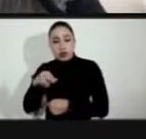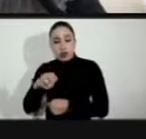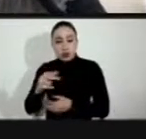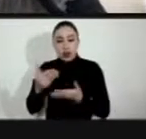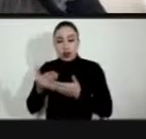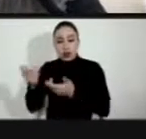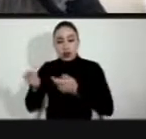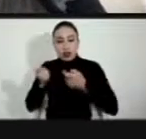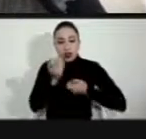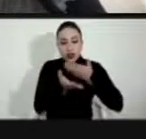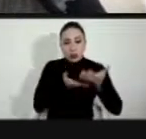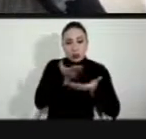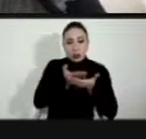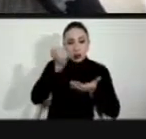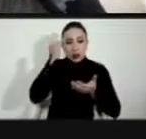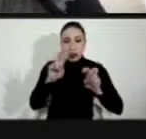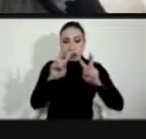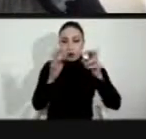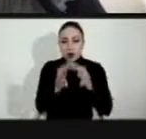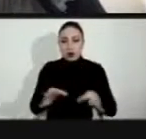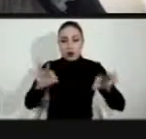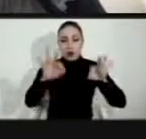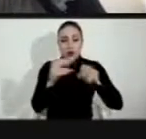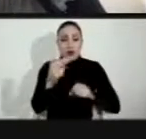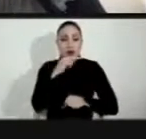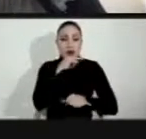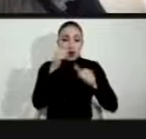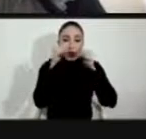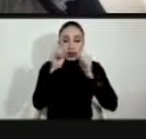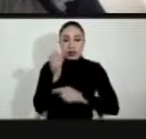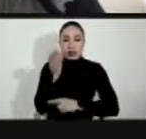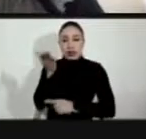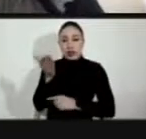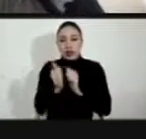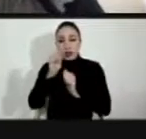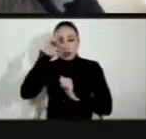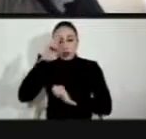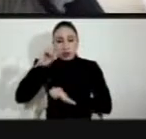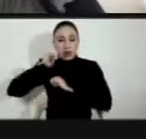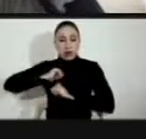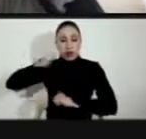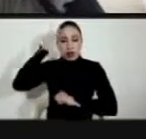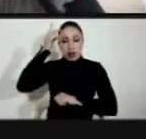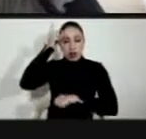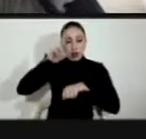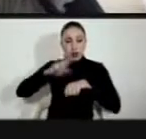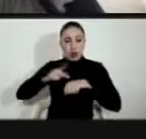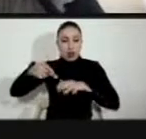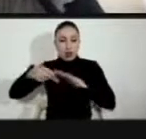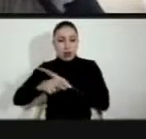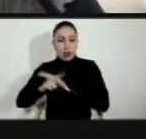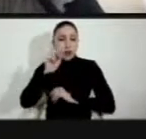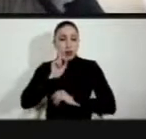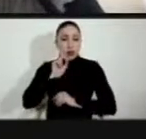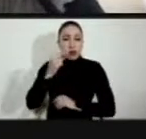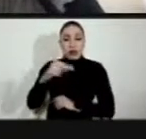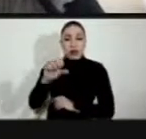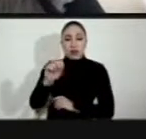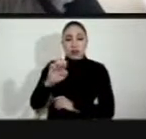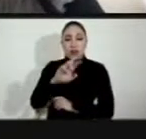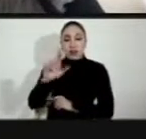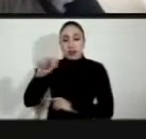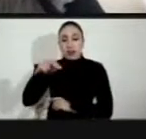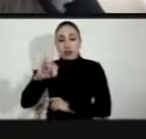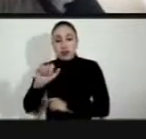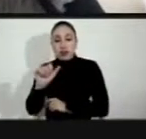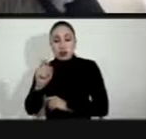exhorta a la doctora Florencia Serranía Soto, directora general del Sistema de Transporte Colectivo Metro, para que en el ámbito de sus atribuciones y en coordinación con las autoridades competentes